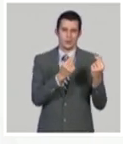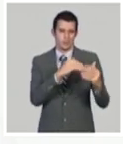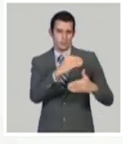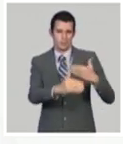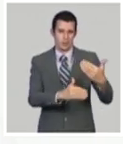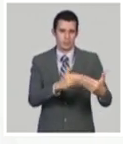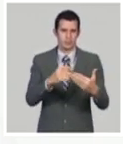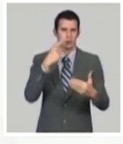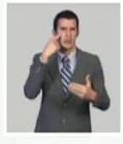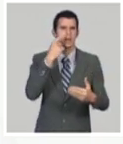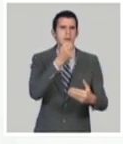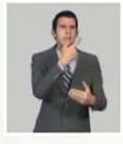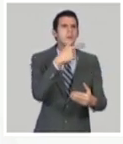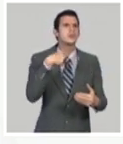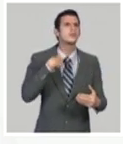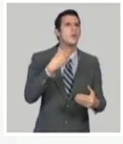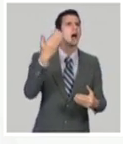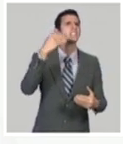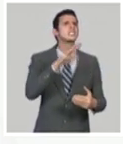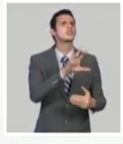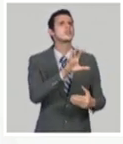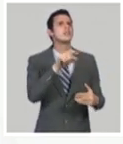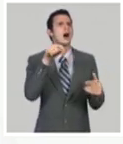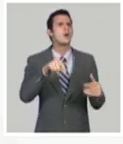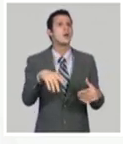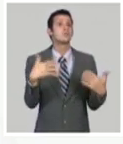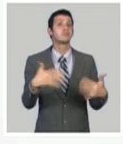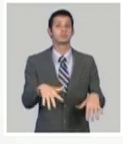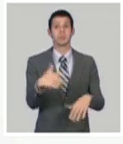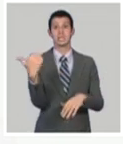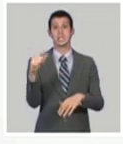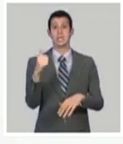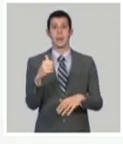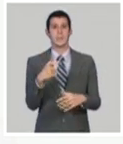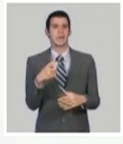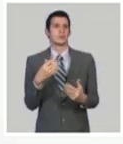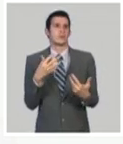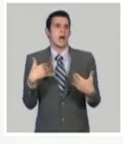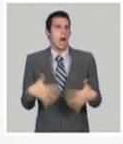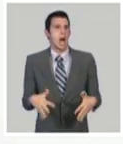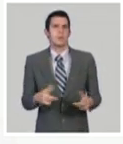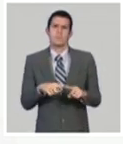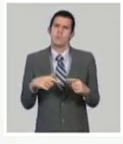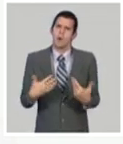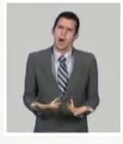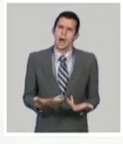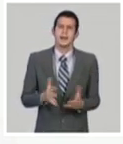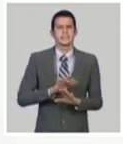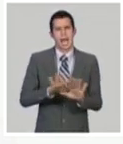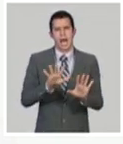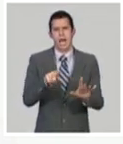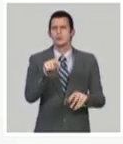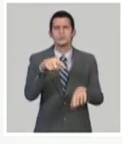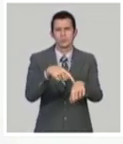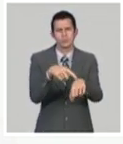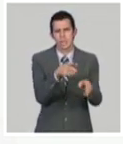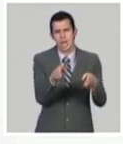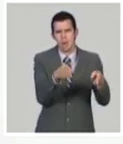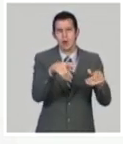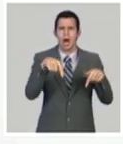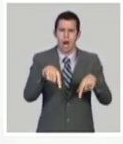de ordenamiento y esto también tenemos que explicar que lleve entonces un